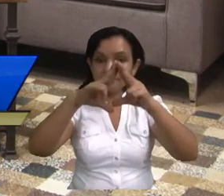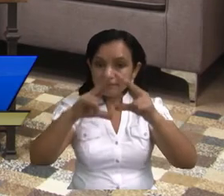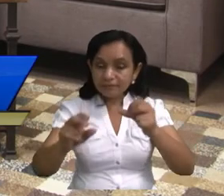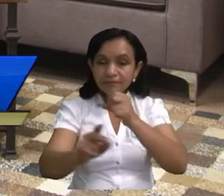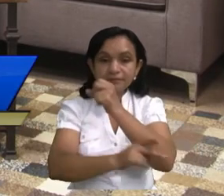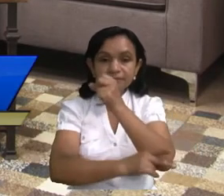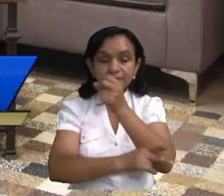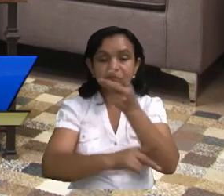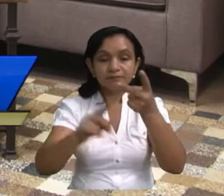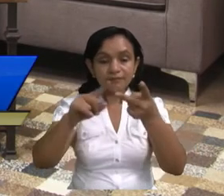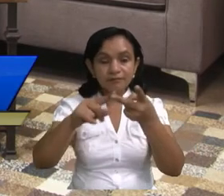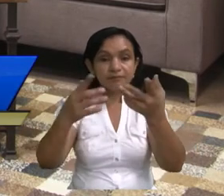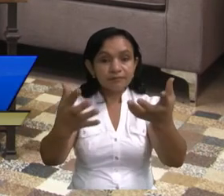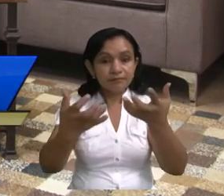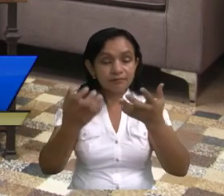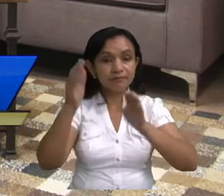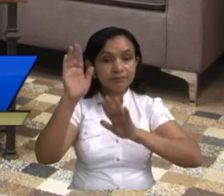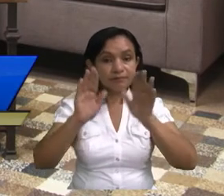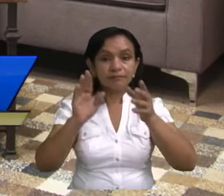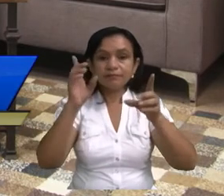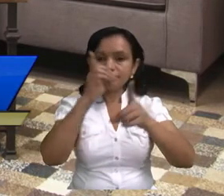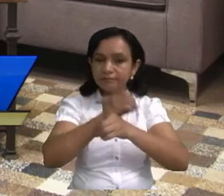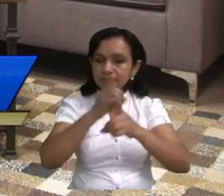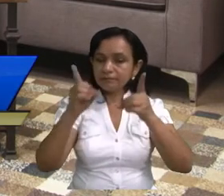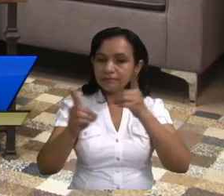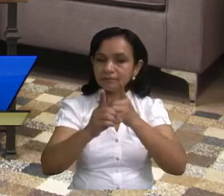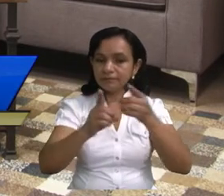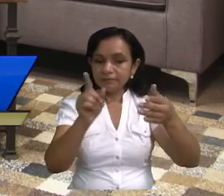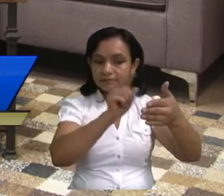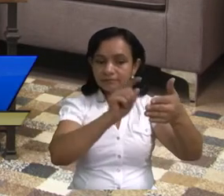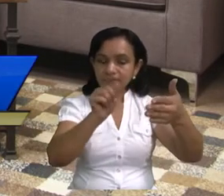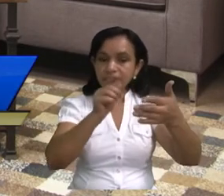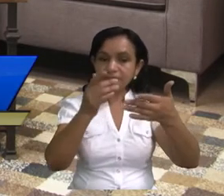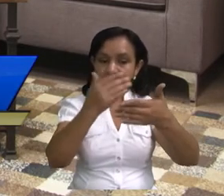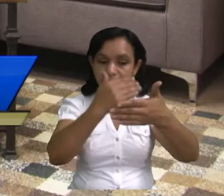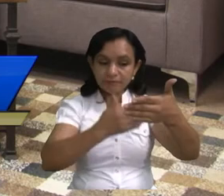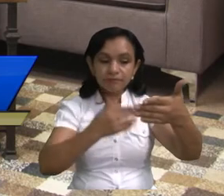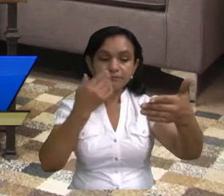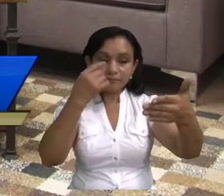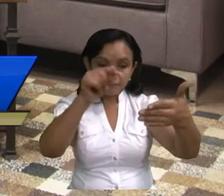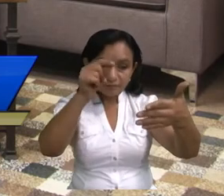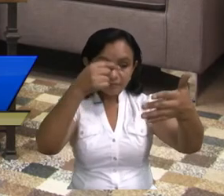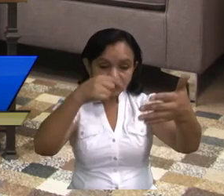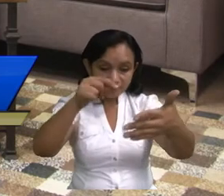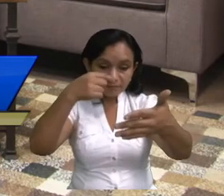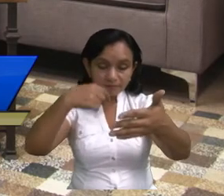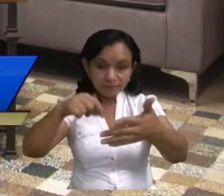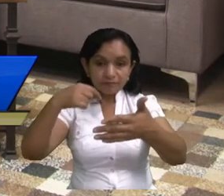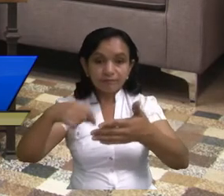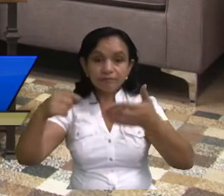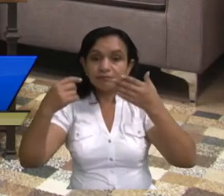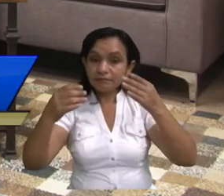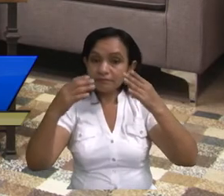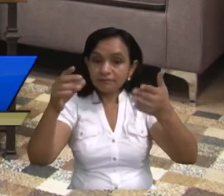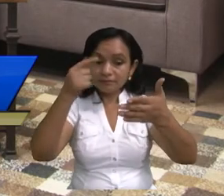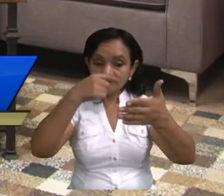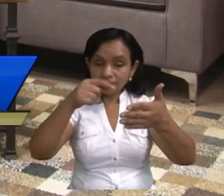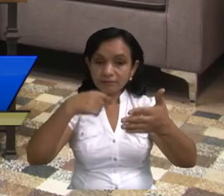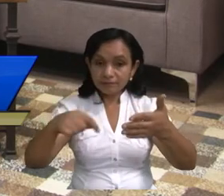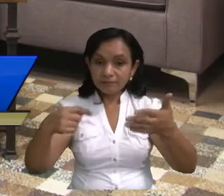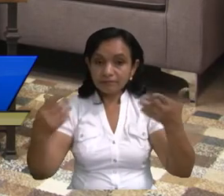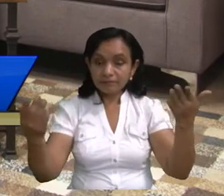que solicita ser anfitrión debe rellenar, debe llenar, debe cumplir una serie